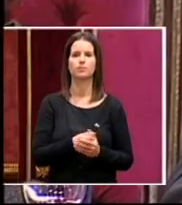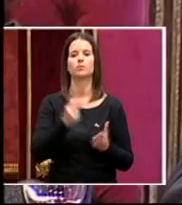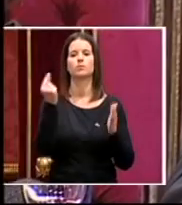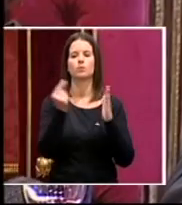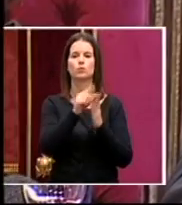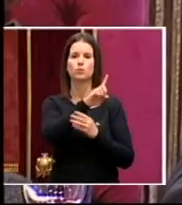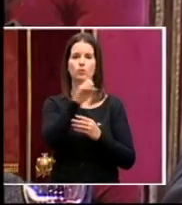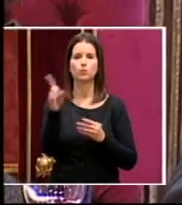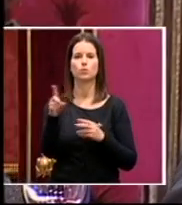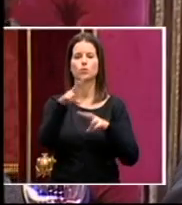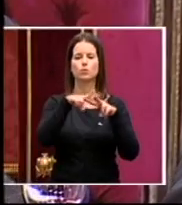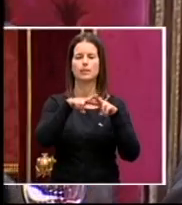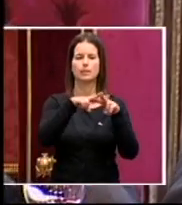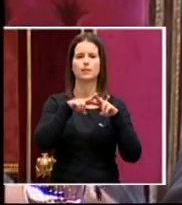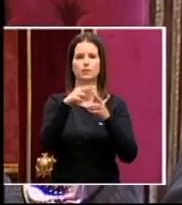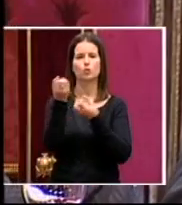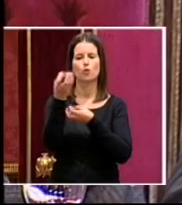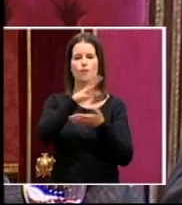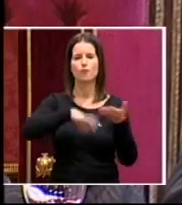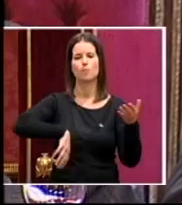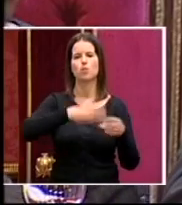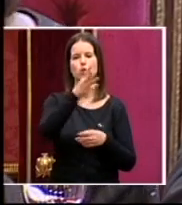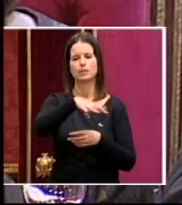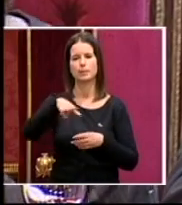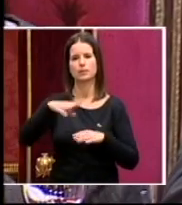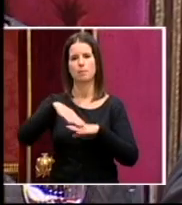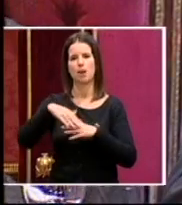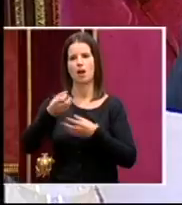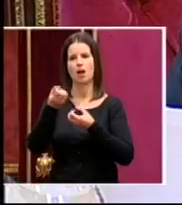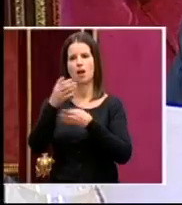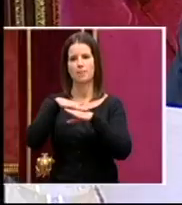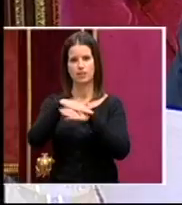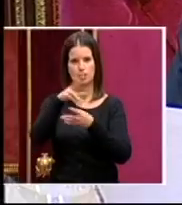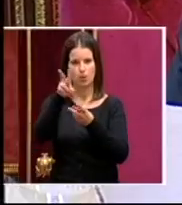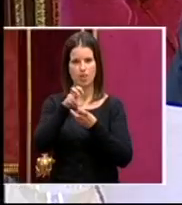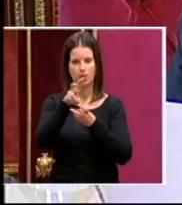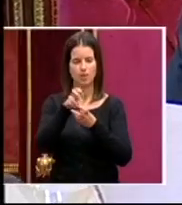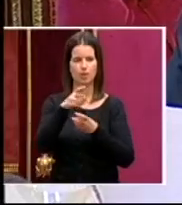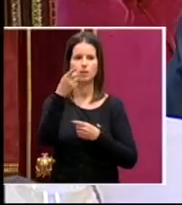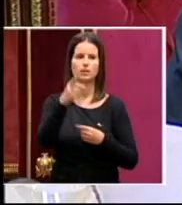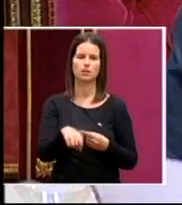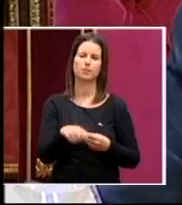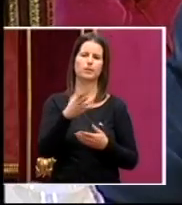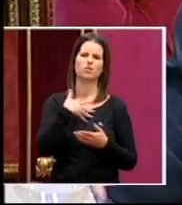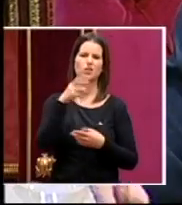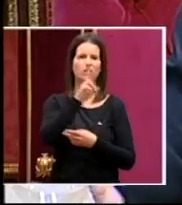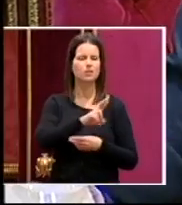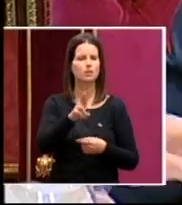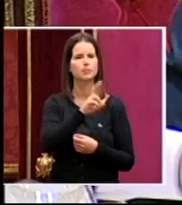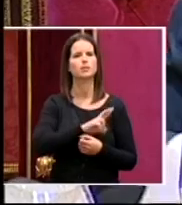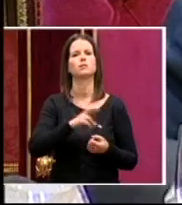número 11, la remisión de la información trimestral al Ministerio de Hacienda. Sí. También.